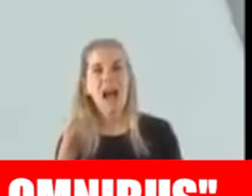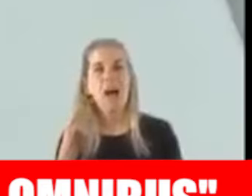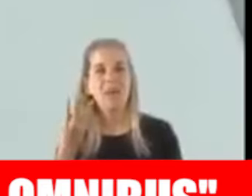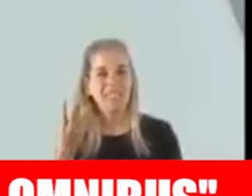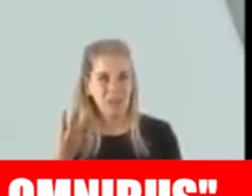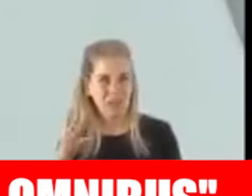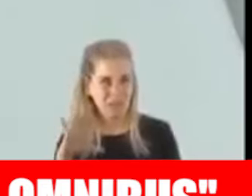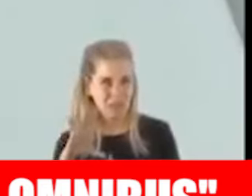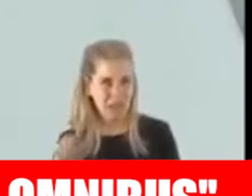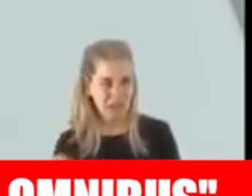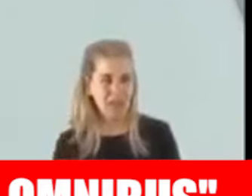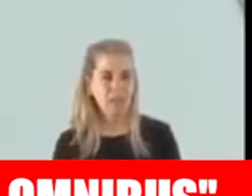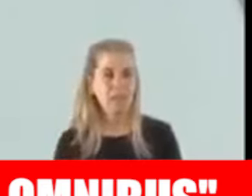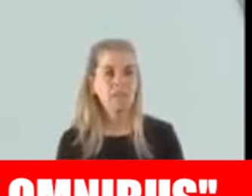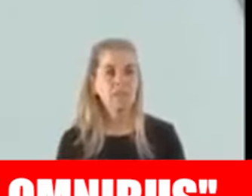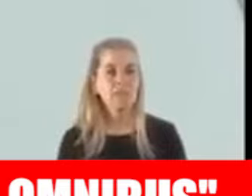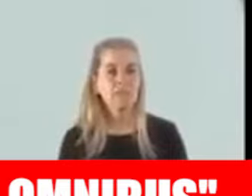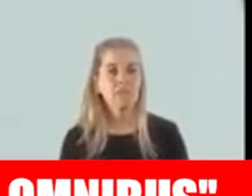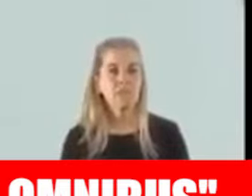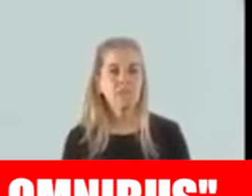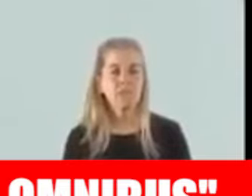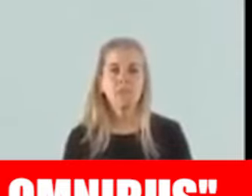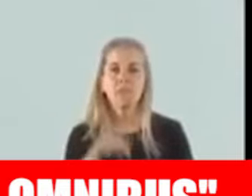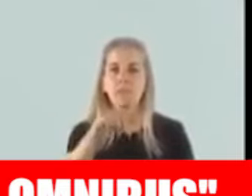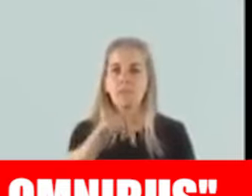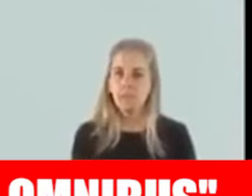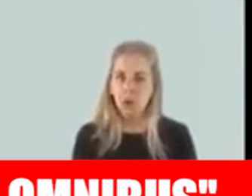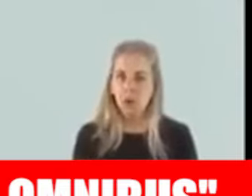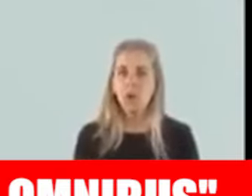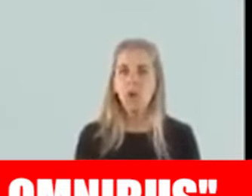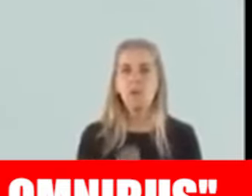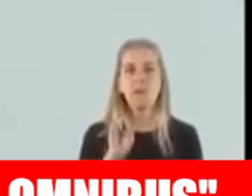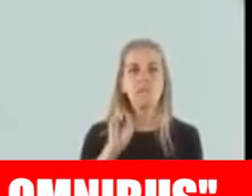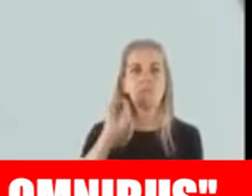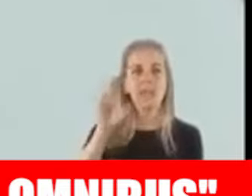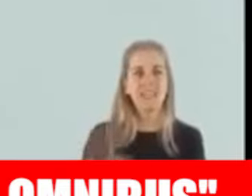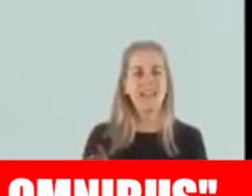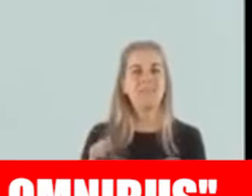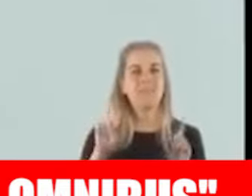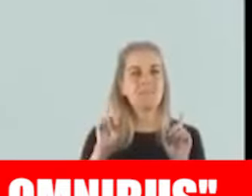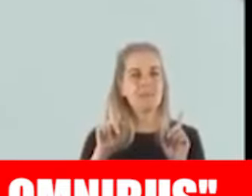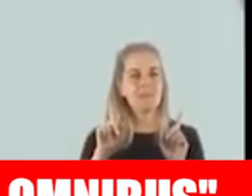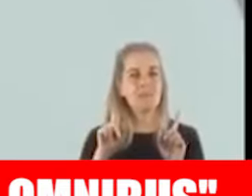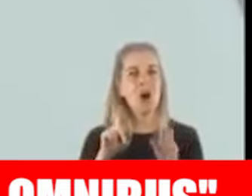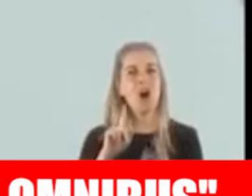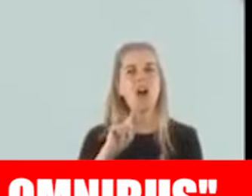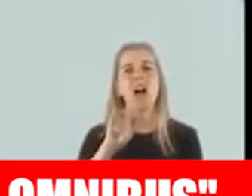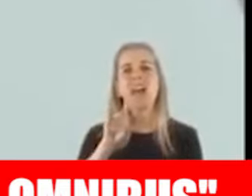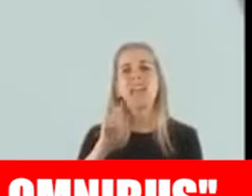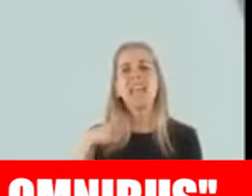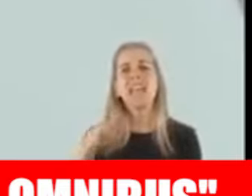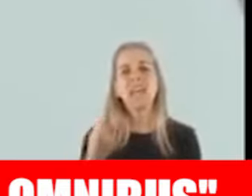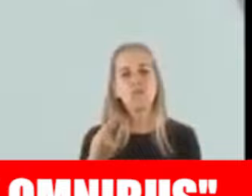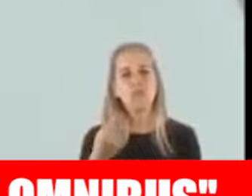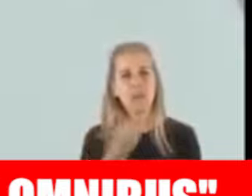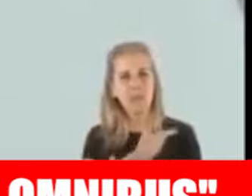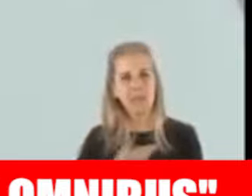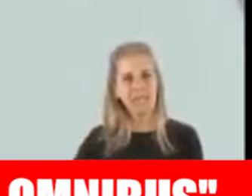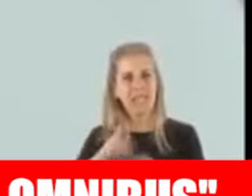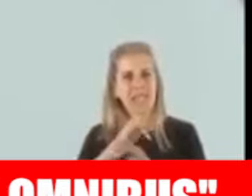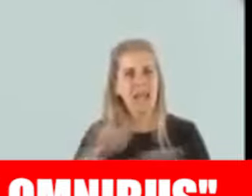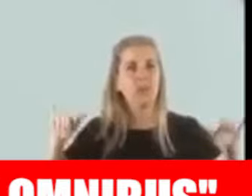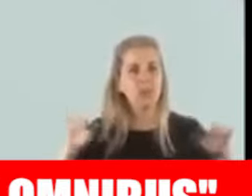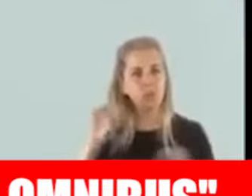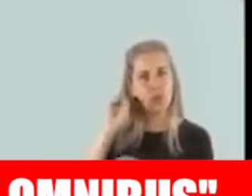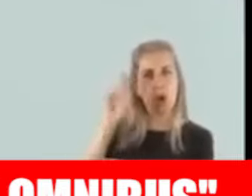24 bueno van a enviar hoy la famosa ley Ómnibus Por decirlo de alguna manera me gustaría